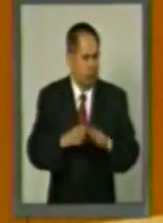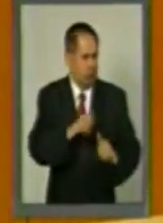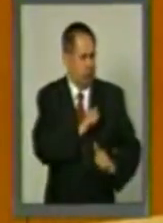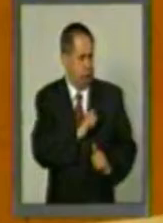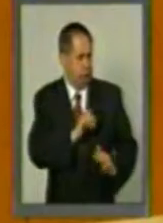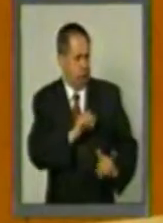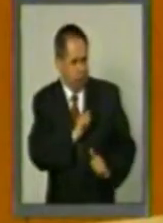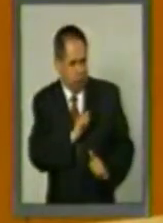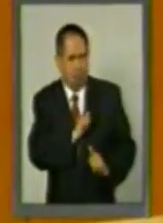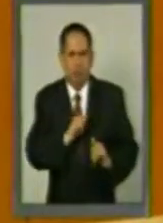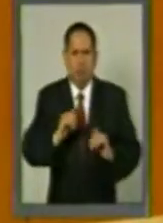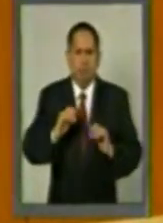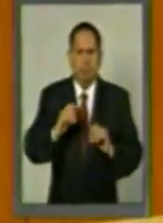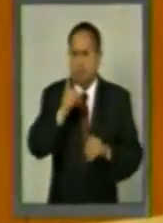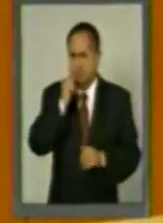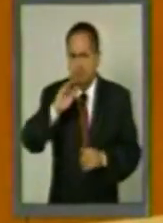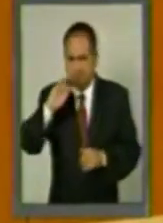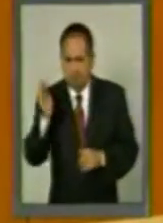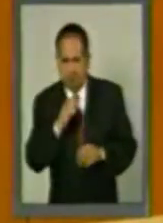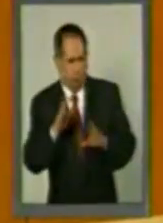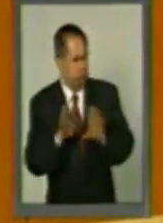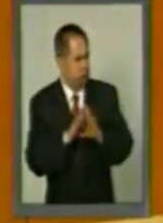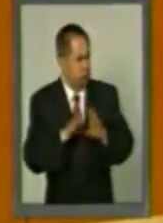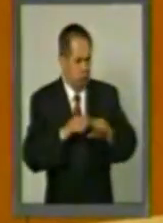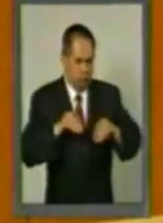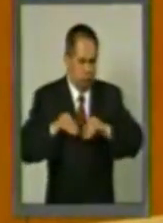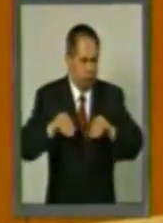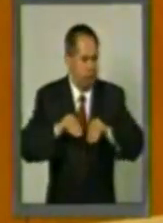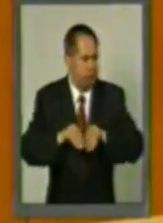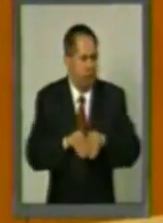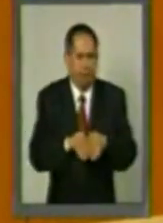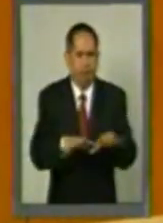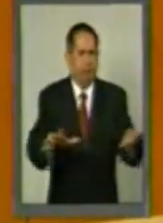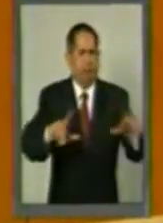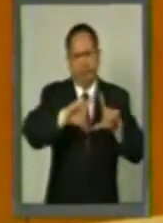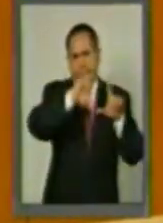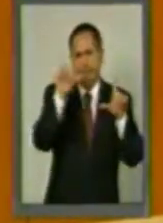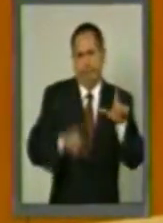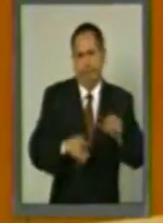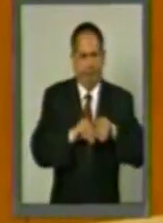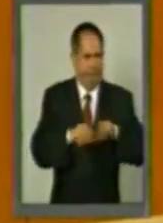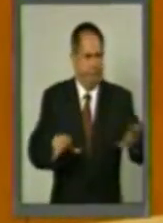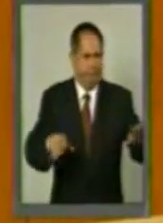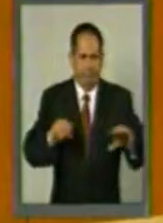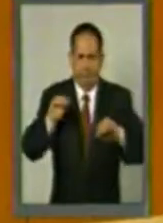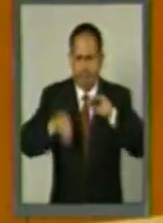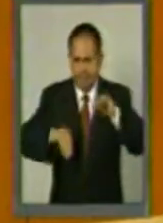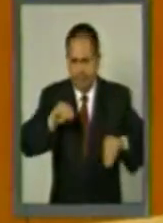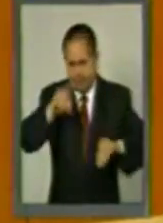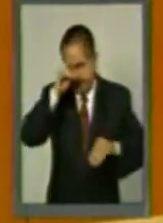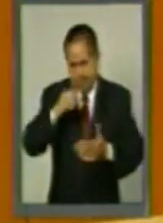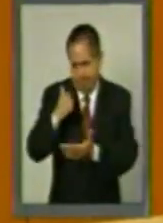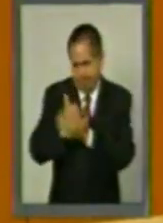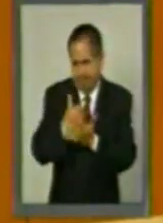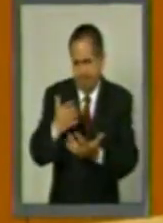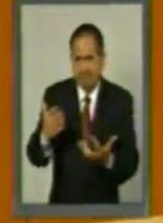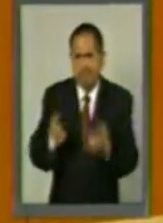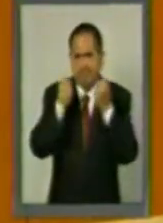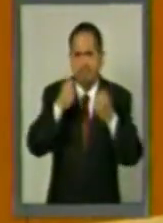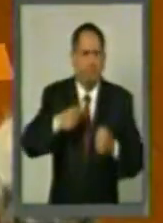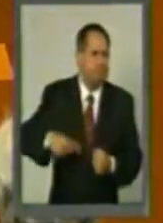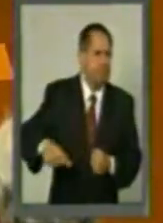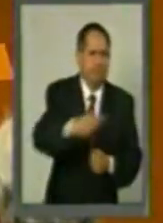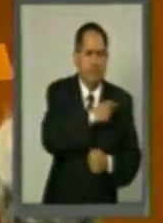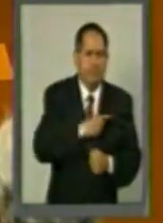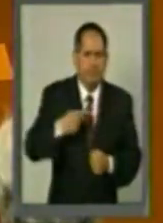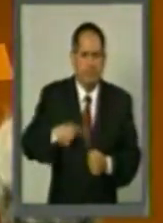Policía Federal se han desplegado en el territorio nacional para salvaguardar la vida